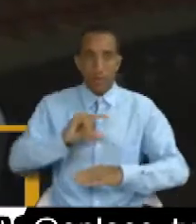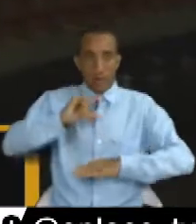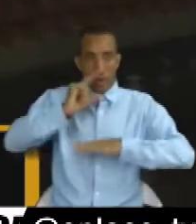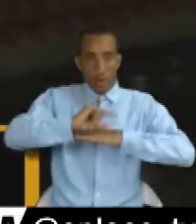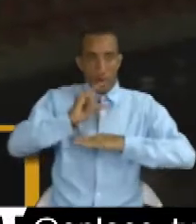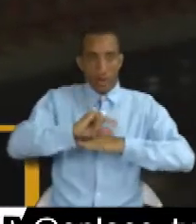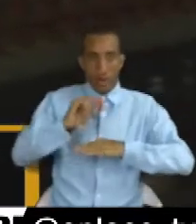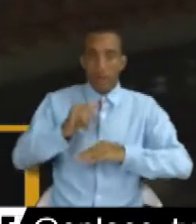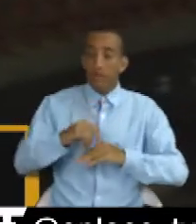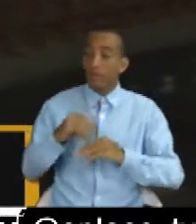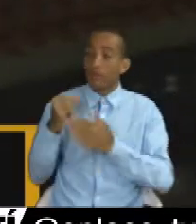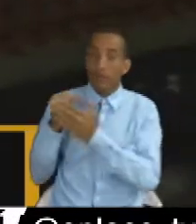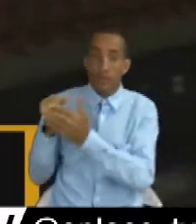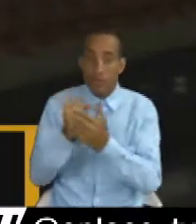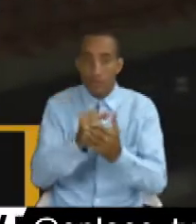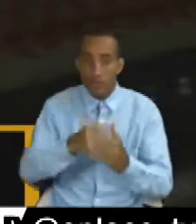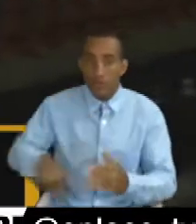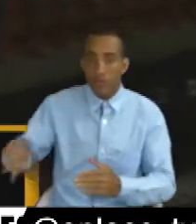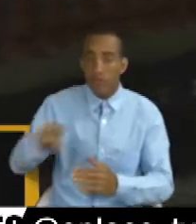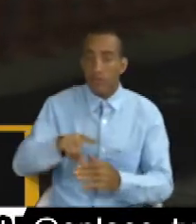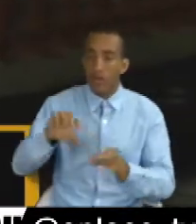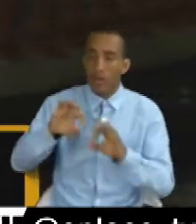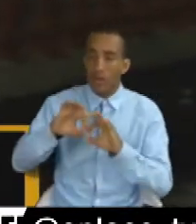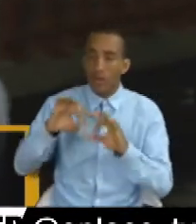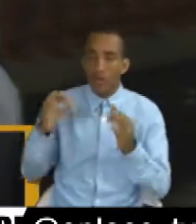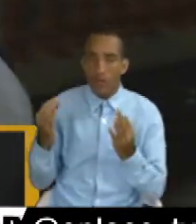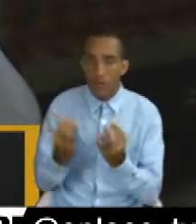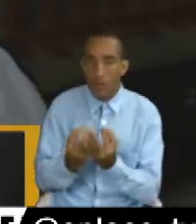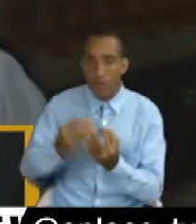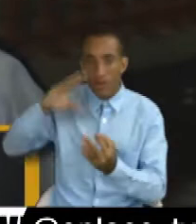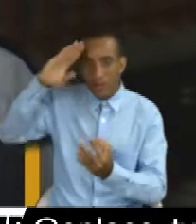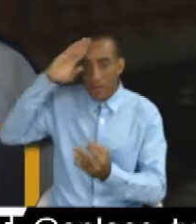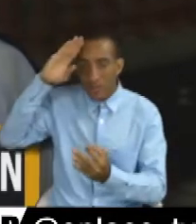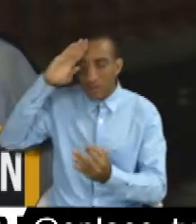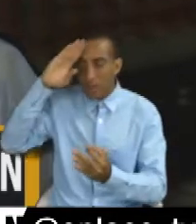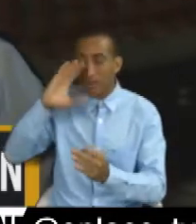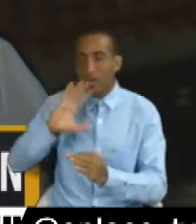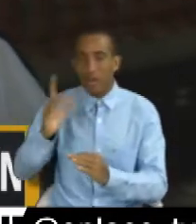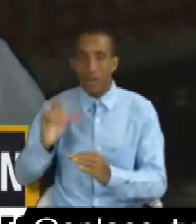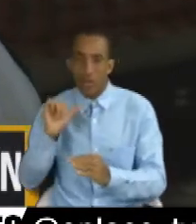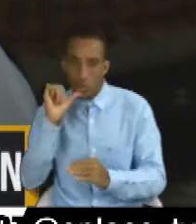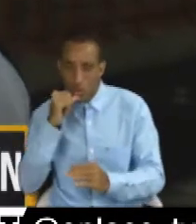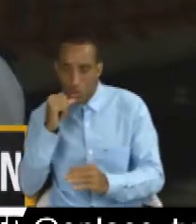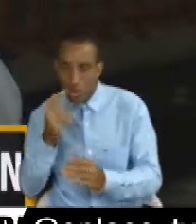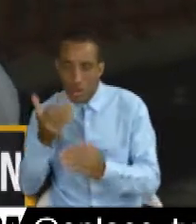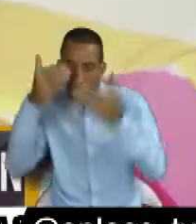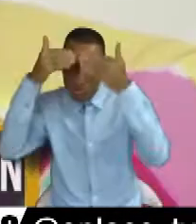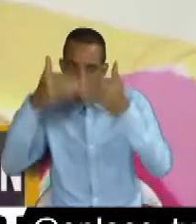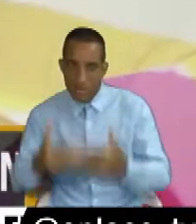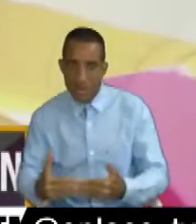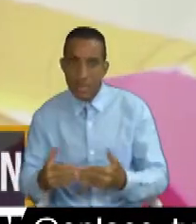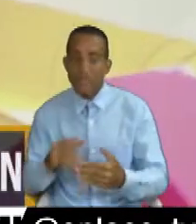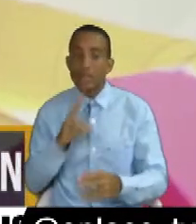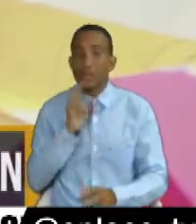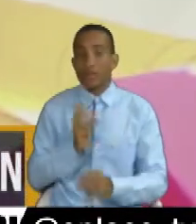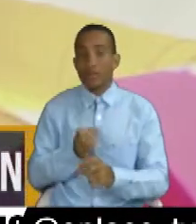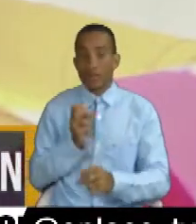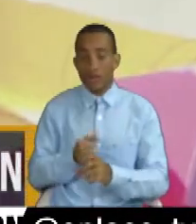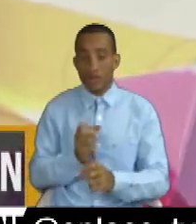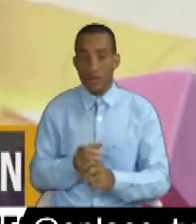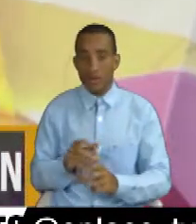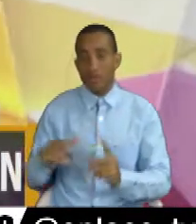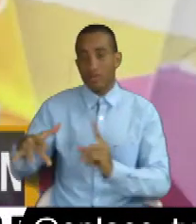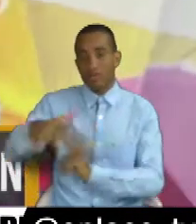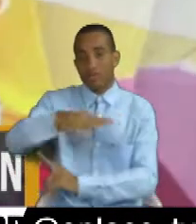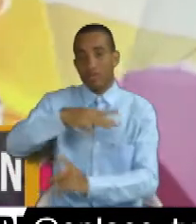a la familia de los policías que se encuentran en estado de vulnerabilidad y que se están pasando por calamidad en